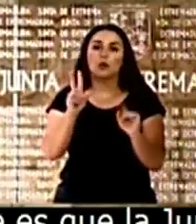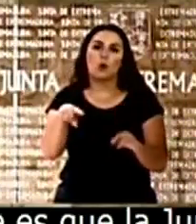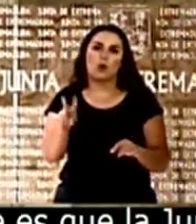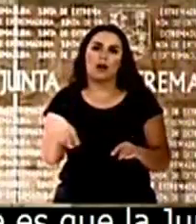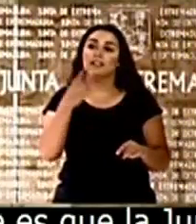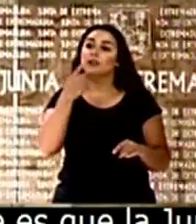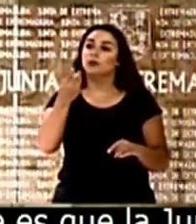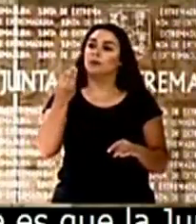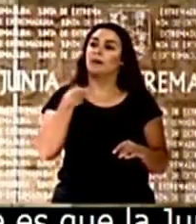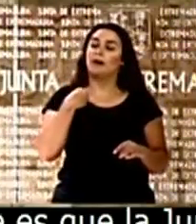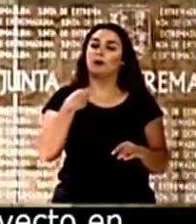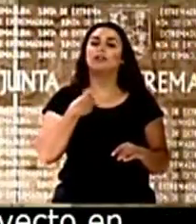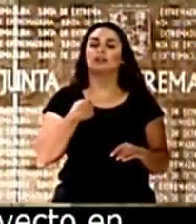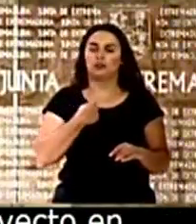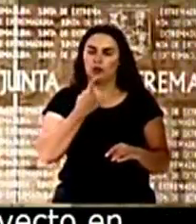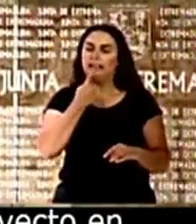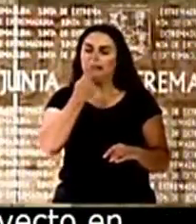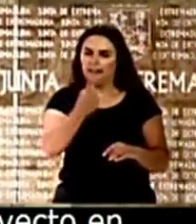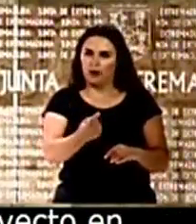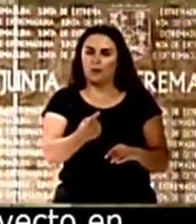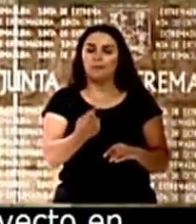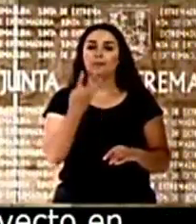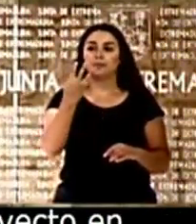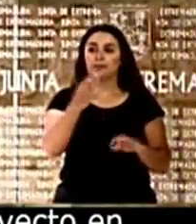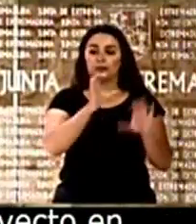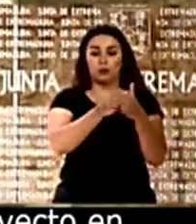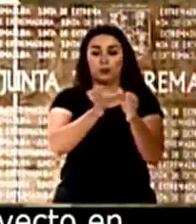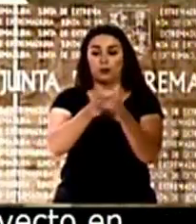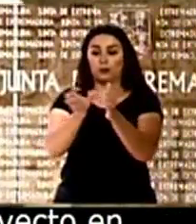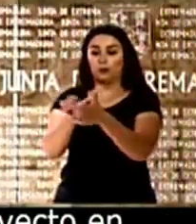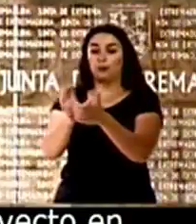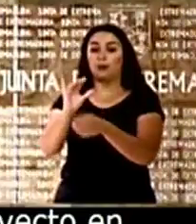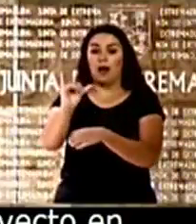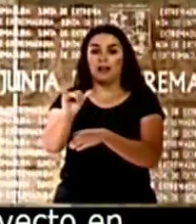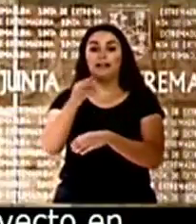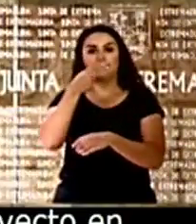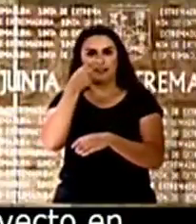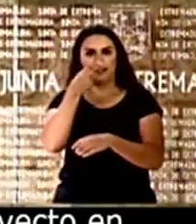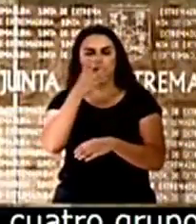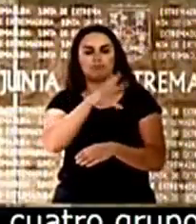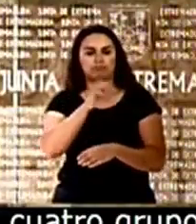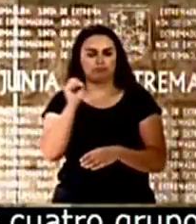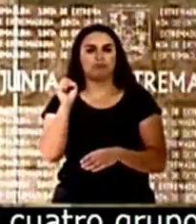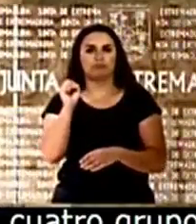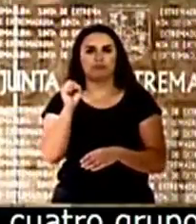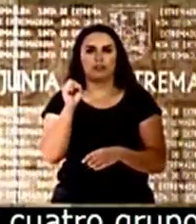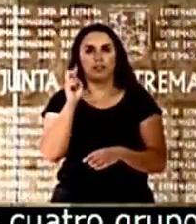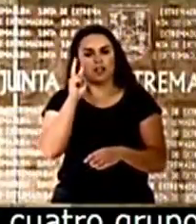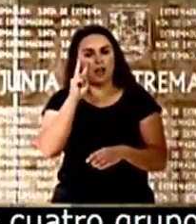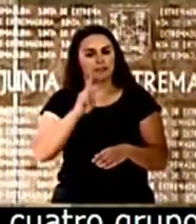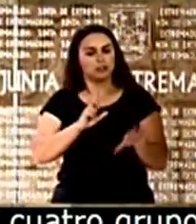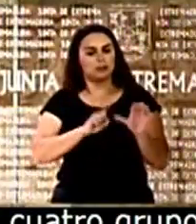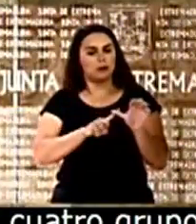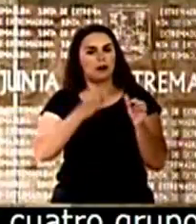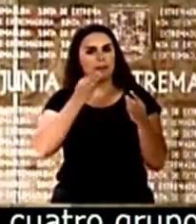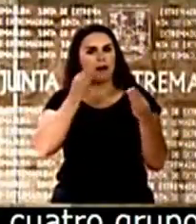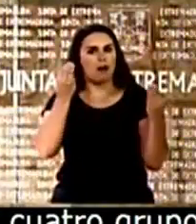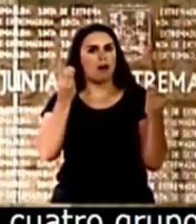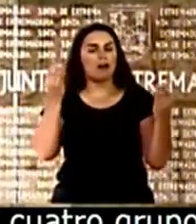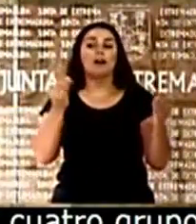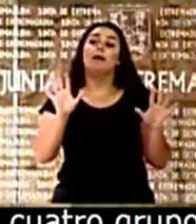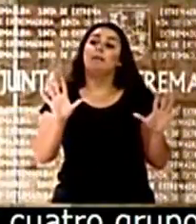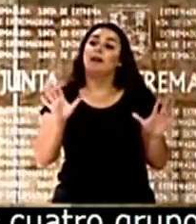me preguntan, yo les digo, hay 4 grupos distintos interesados que han mirado hacia Extremadura, pero